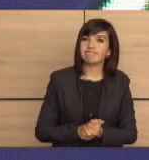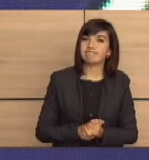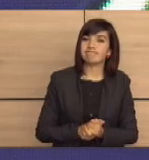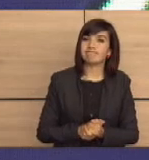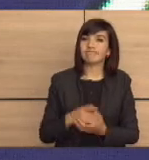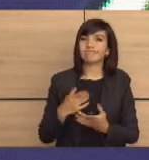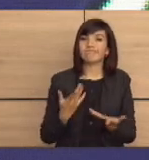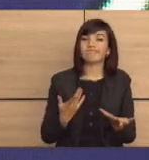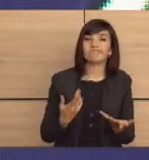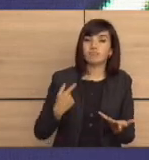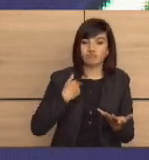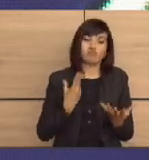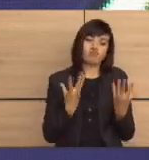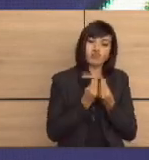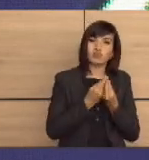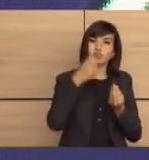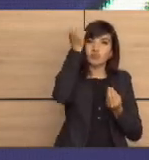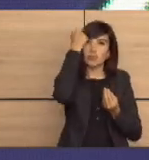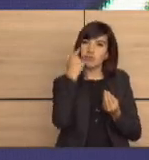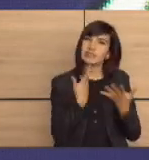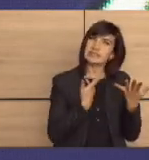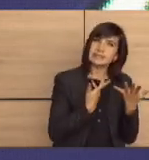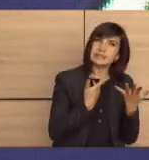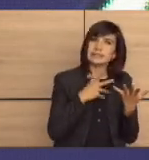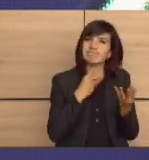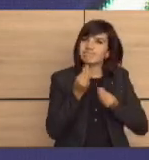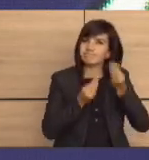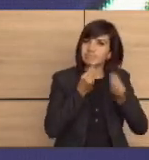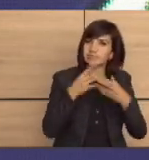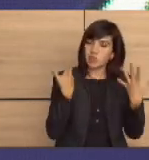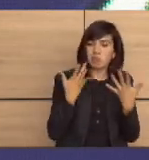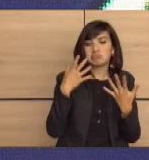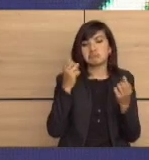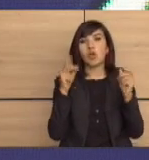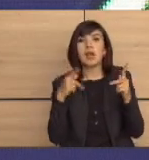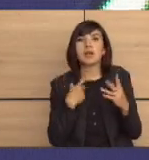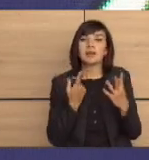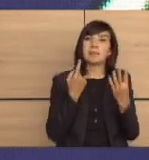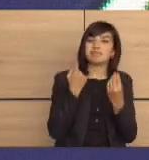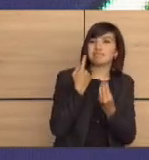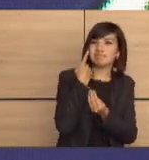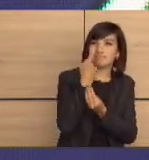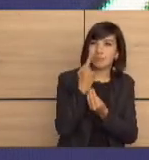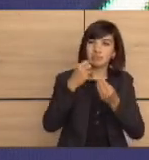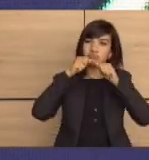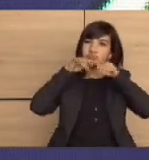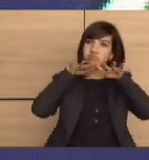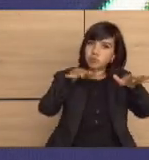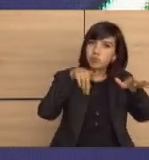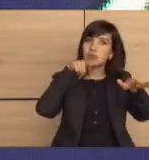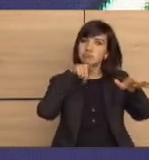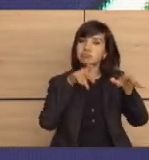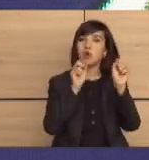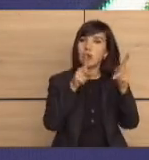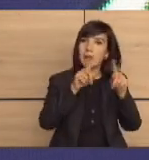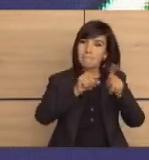de trabajo de maestros, siempre cuestionamos que se genera una política pública que desconoce las dinámicas institucionales